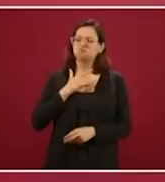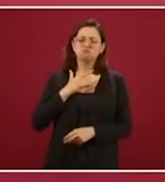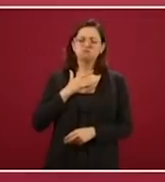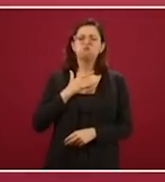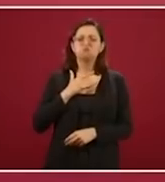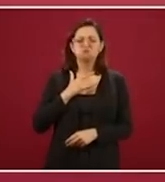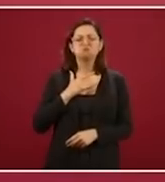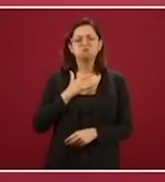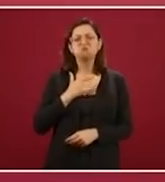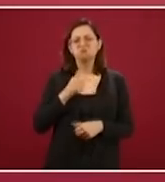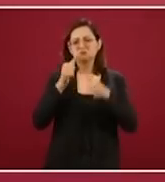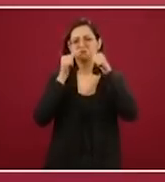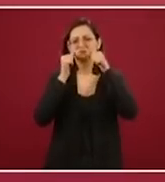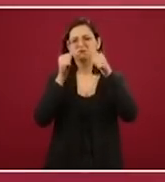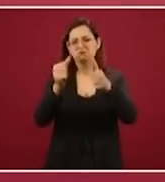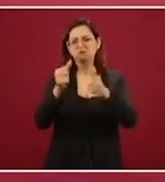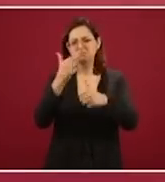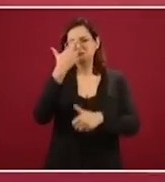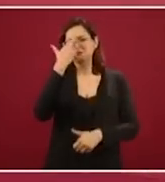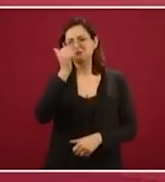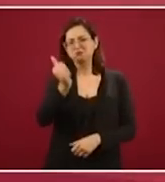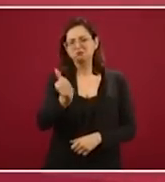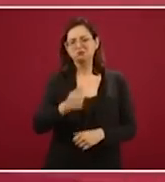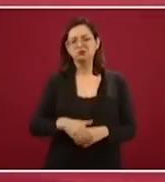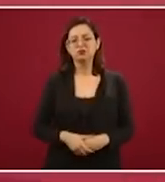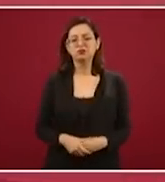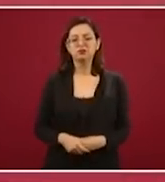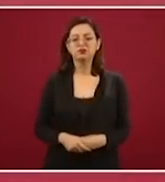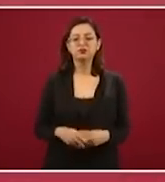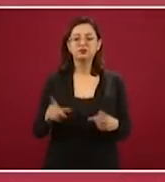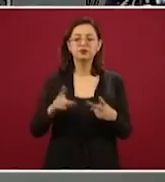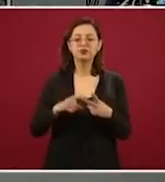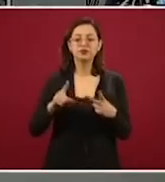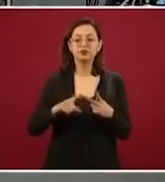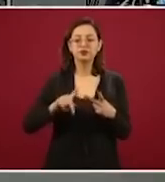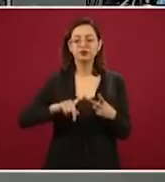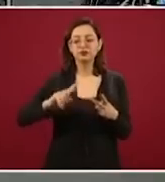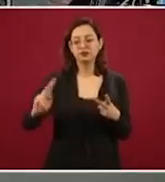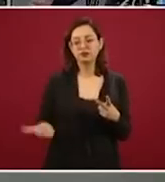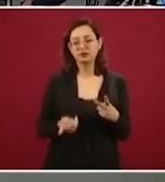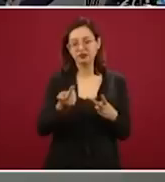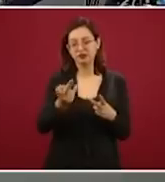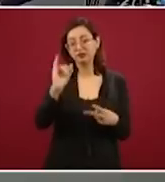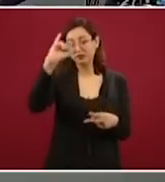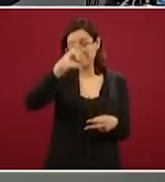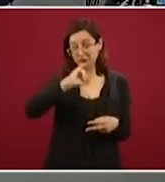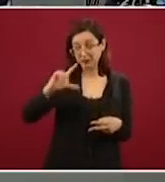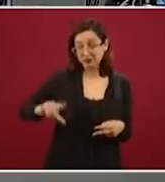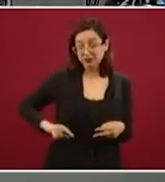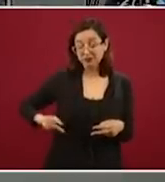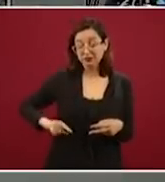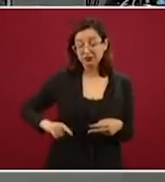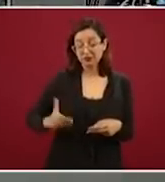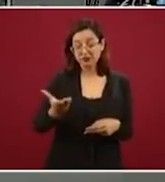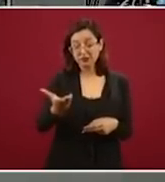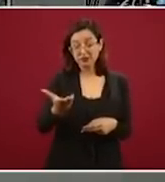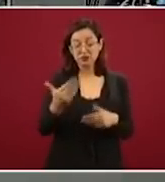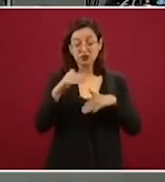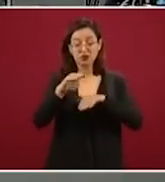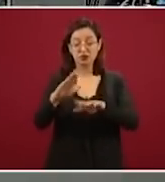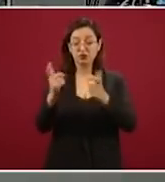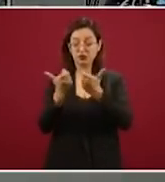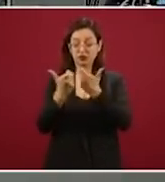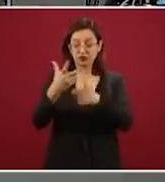muchos nos hacen caso. Presidente, una segunda pregunta, ¿me la permitiría a la jefa de gobierno sobre el tema de economía?